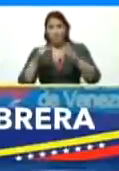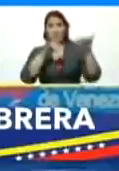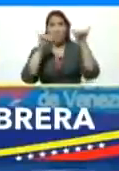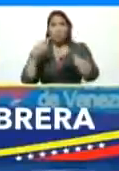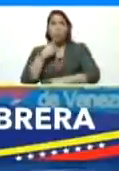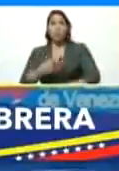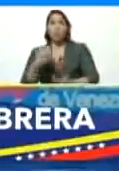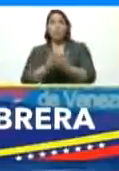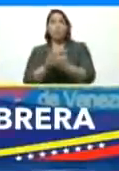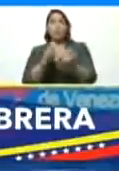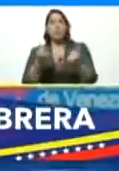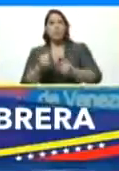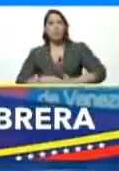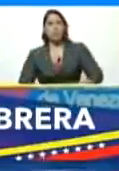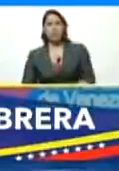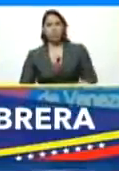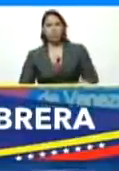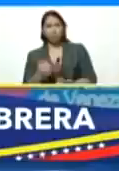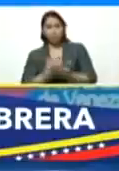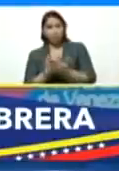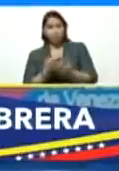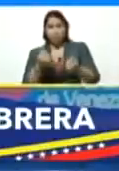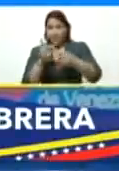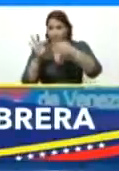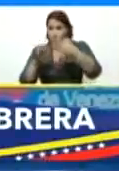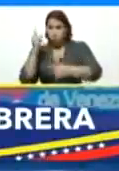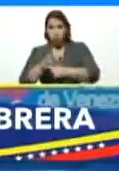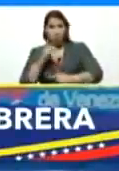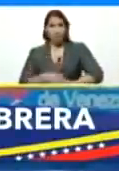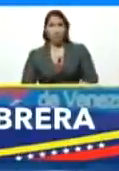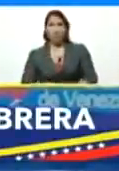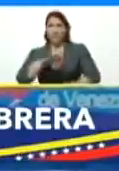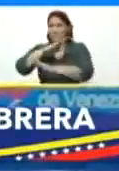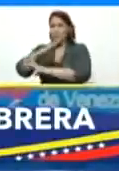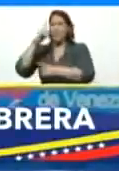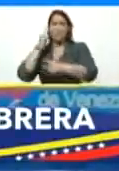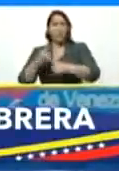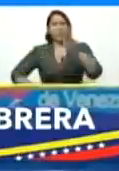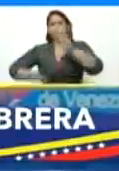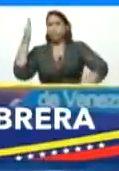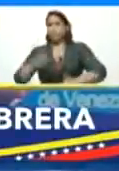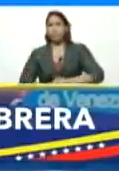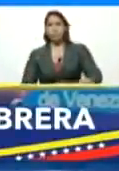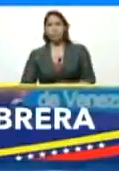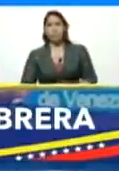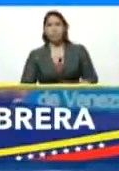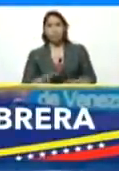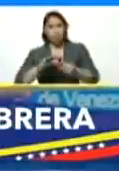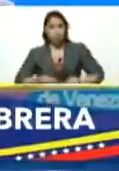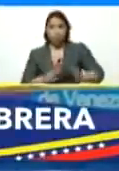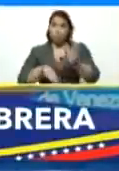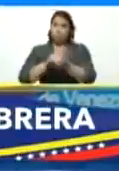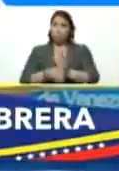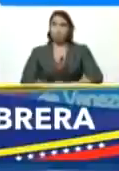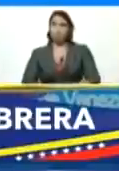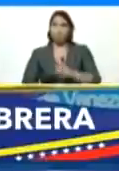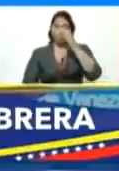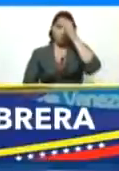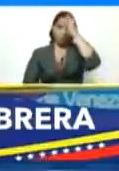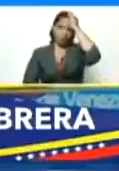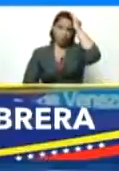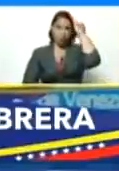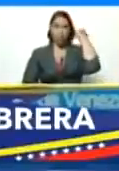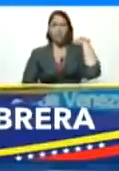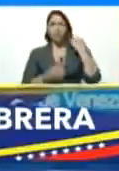la economía que funcione las sanciones que se vayan y restablezcamos todo lo que